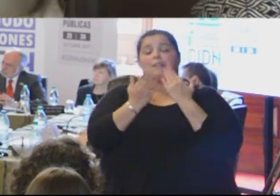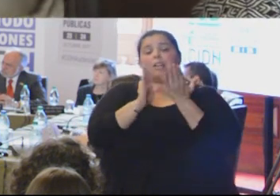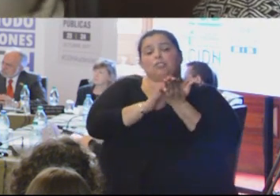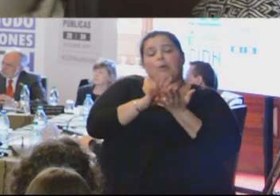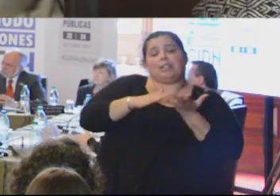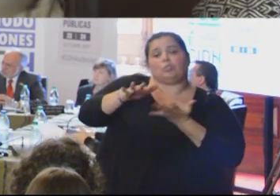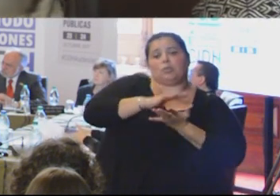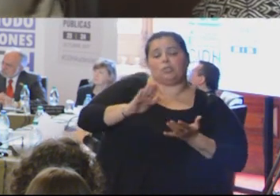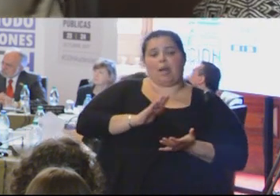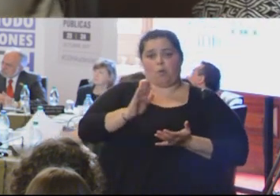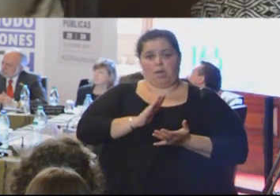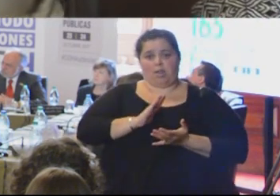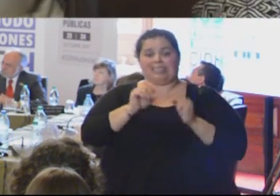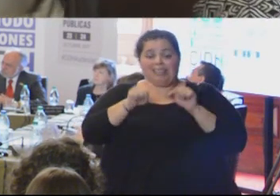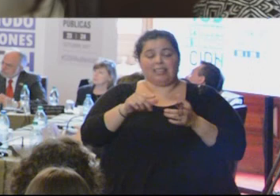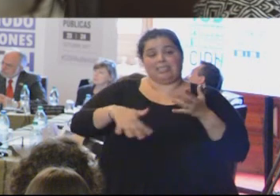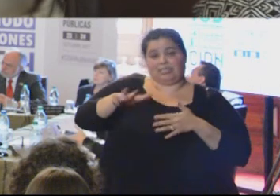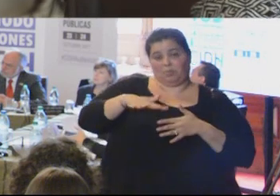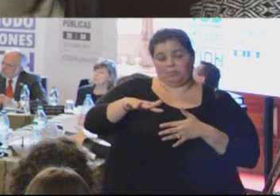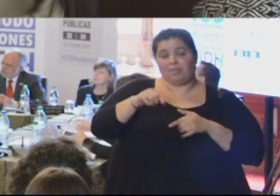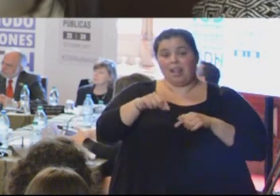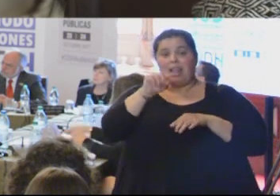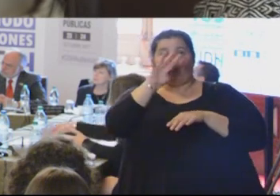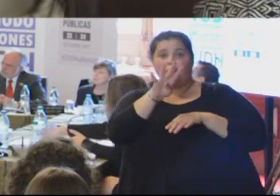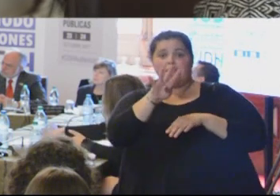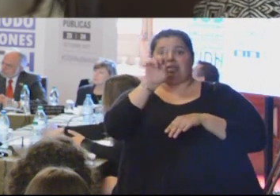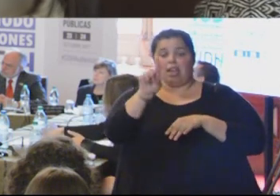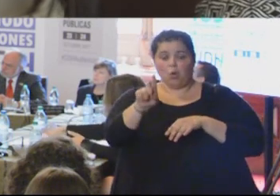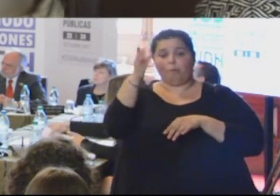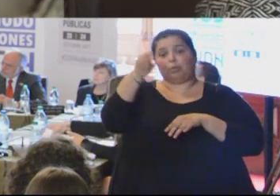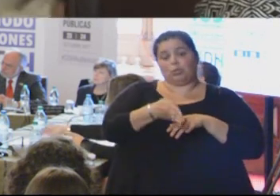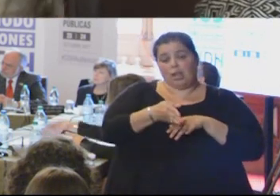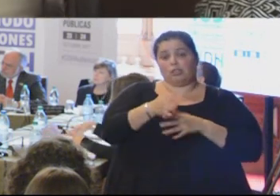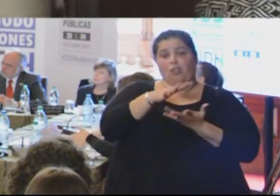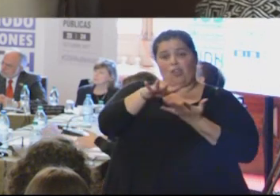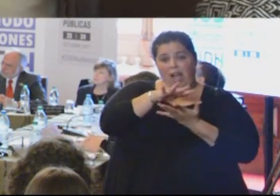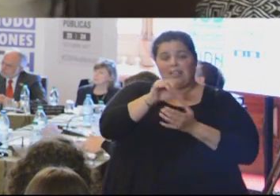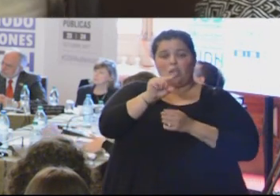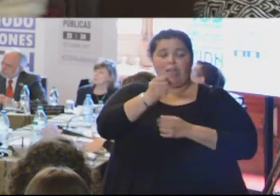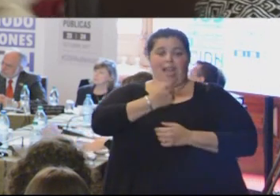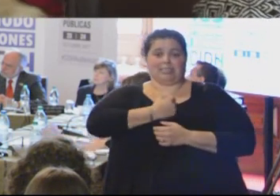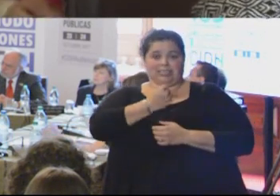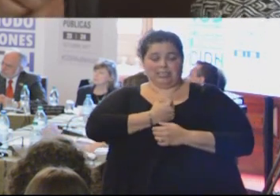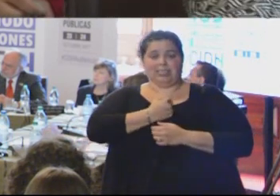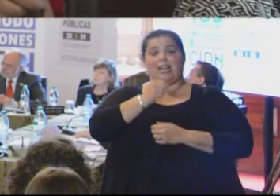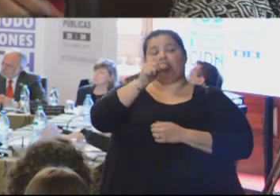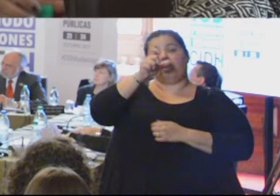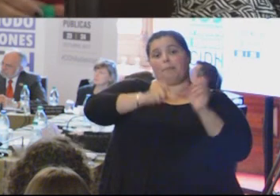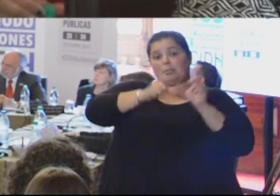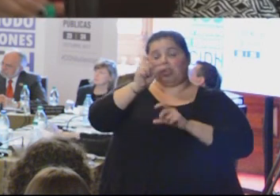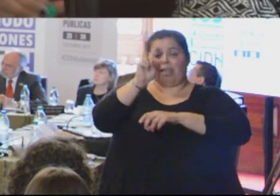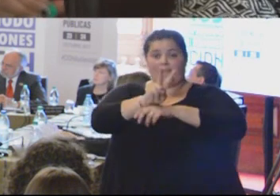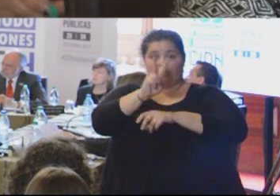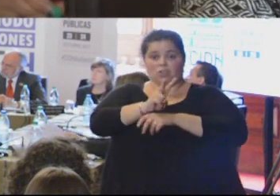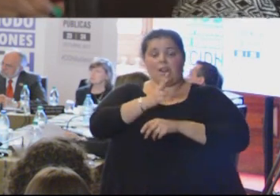de estos casos que hemos señalado el 91% de los casos de asesinatos de defensoras se encuentran en situación de